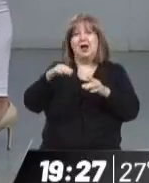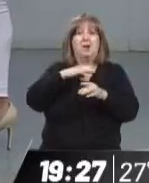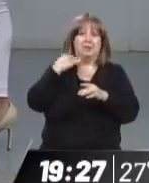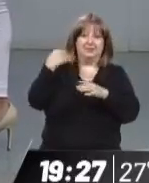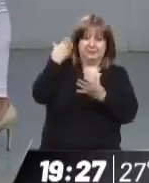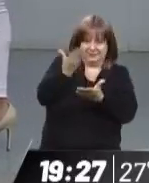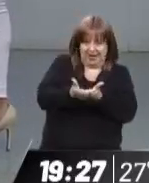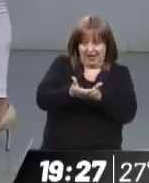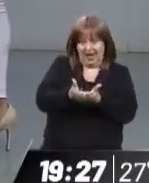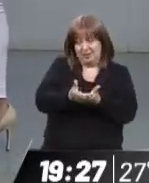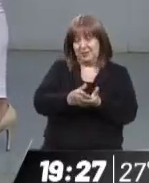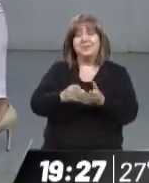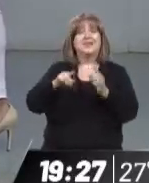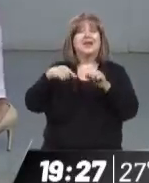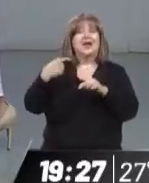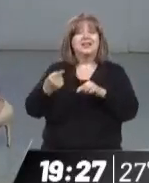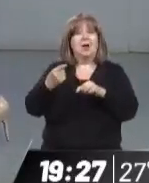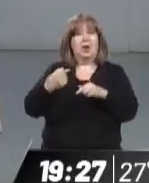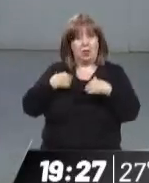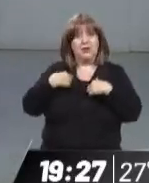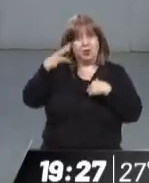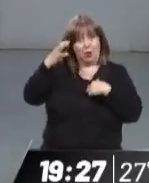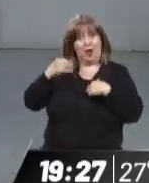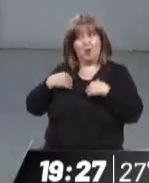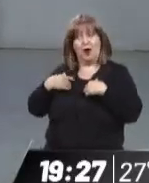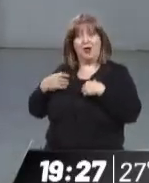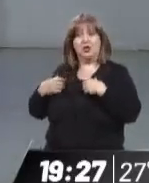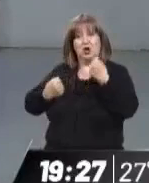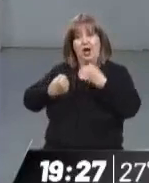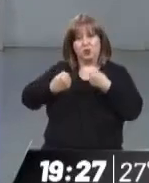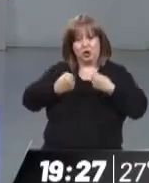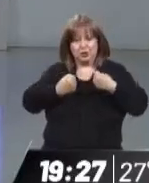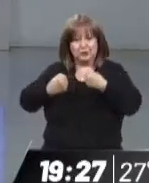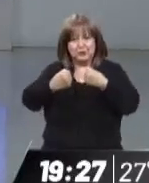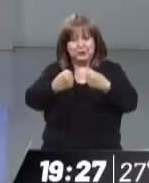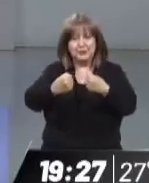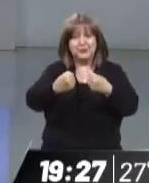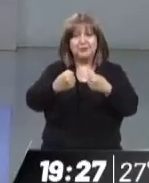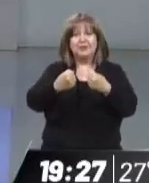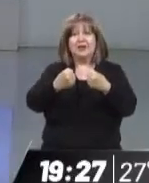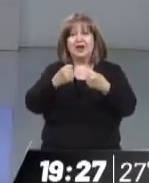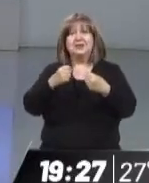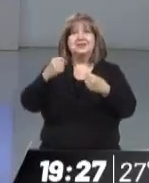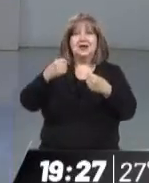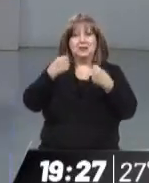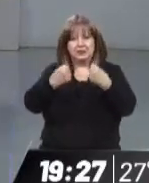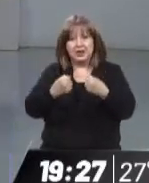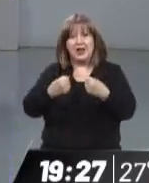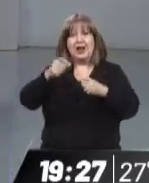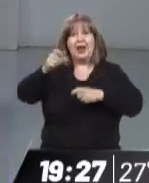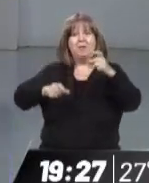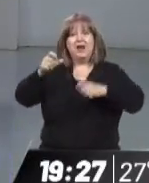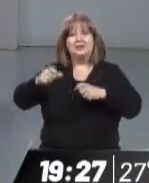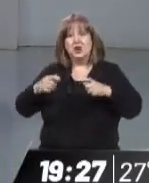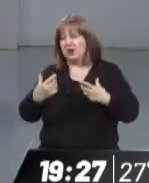cabeza del cóndor. Inclusive, cuando fuimos, me acuerdo que llegamos, apenas había sucedido la tormenta, la gente se